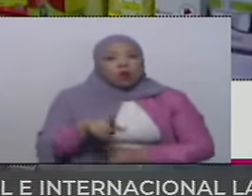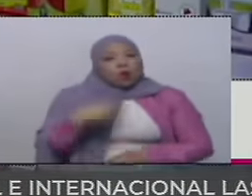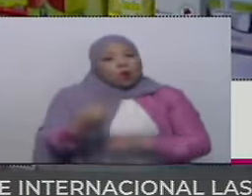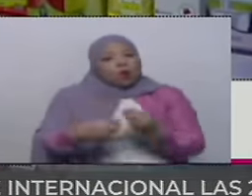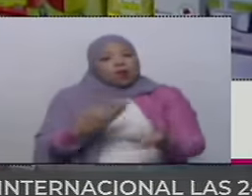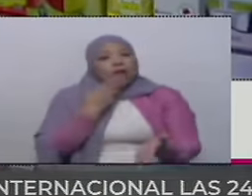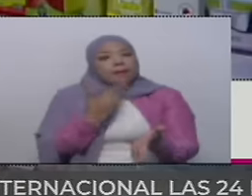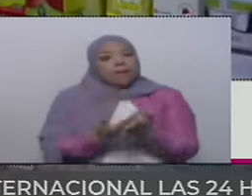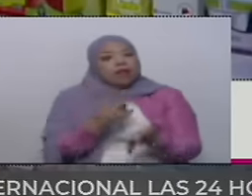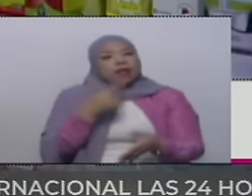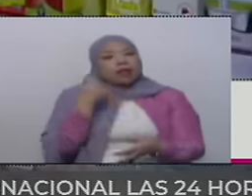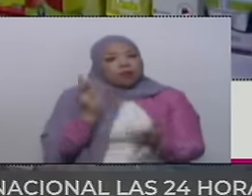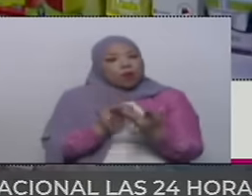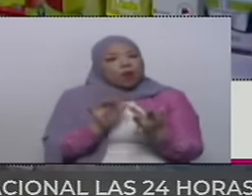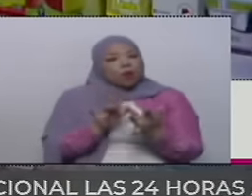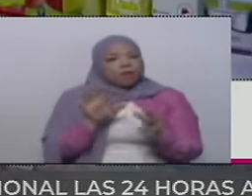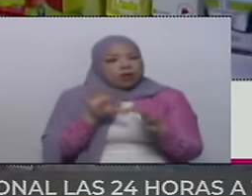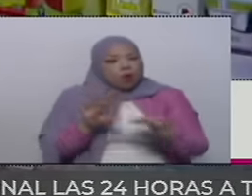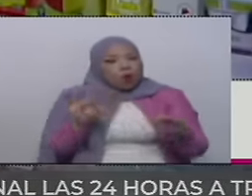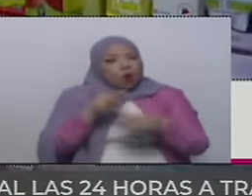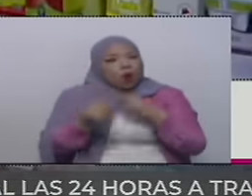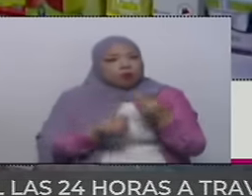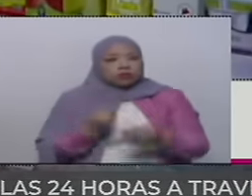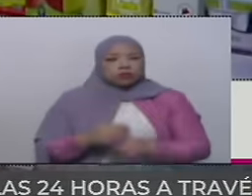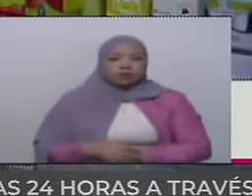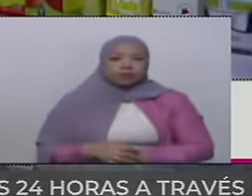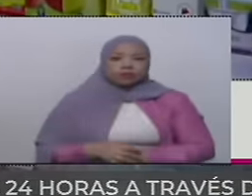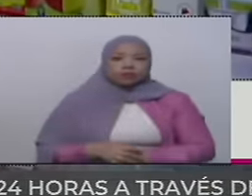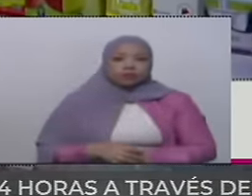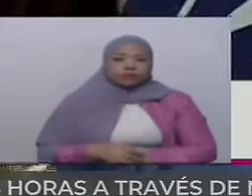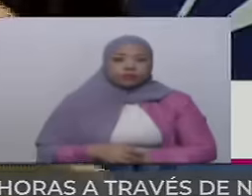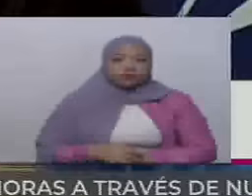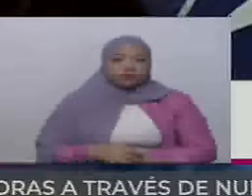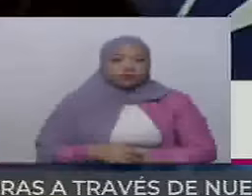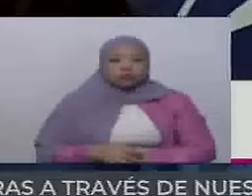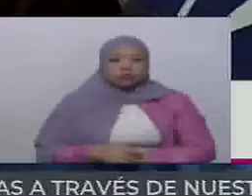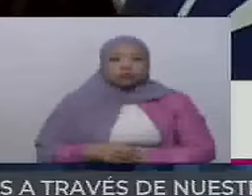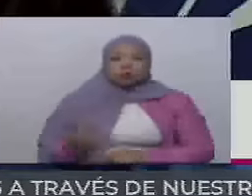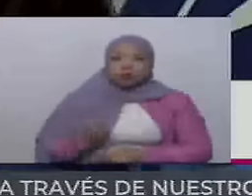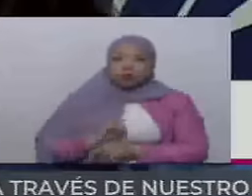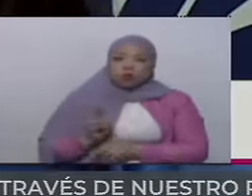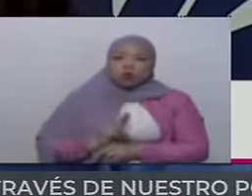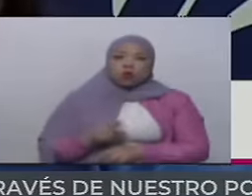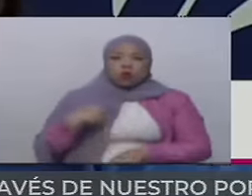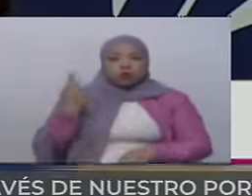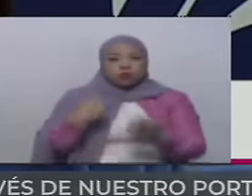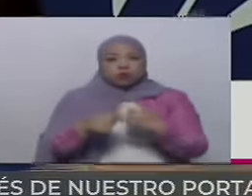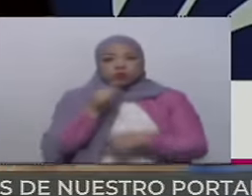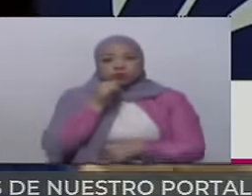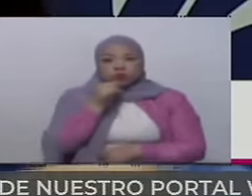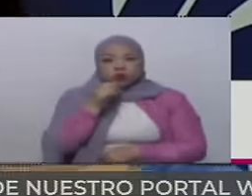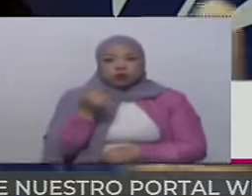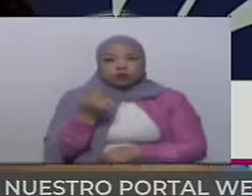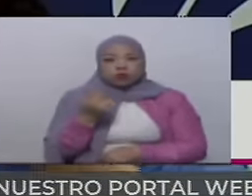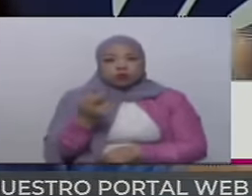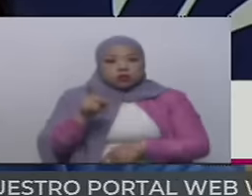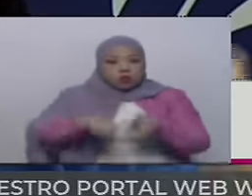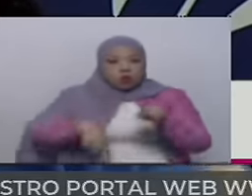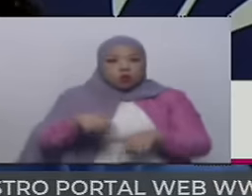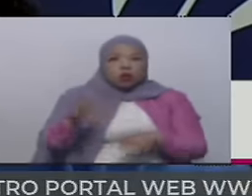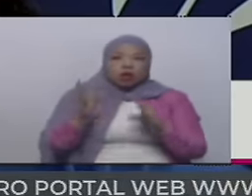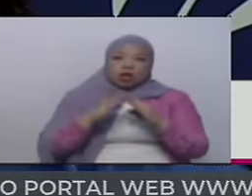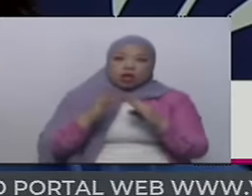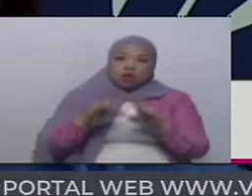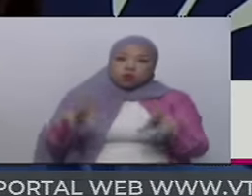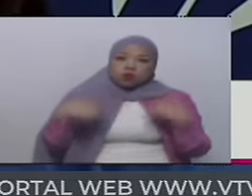el plan bodega directamente? Cuéntame. Oye, demasiado, porque ellos nos dan un financiamiento, ¿verdad? Nos llevan la mercancía hasta la puerta del